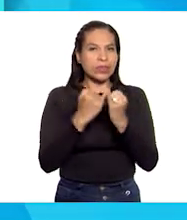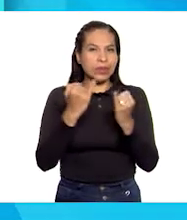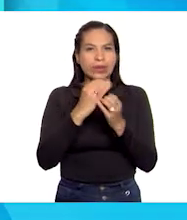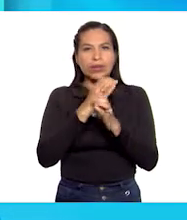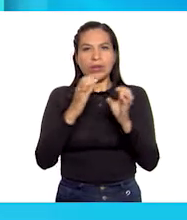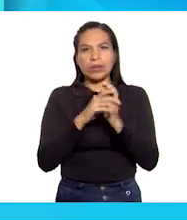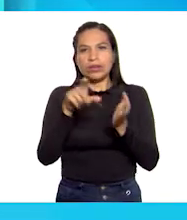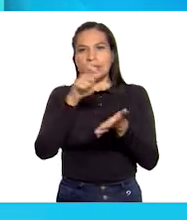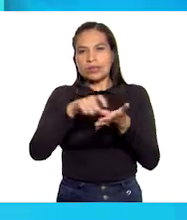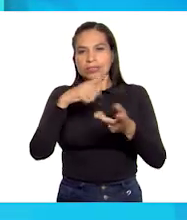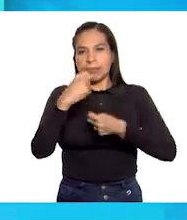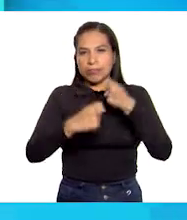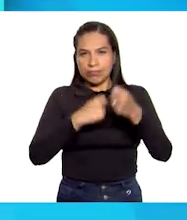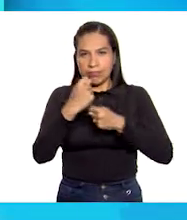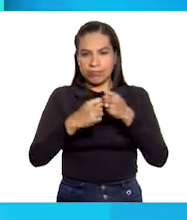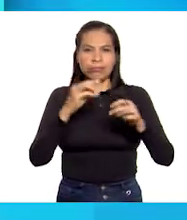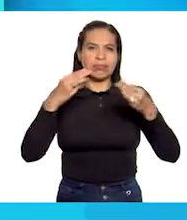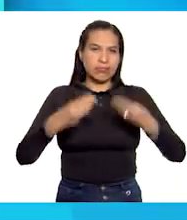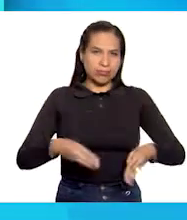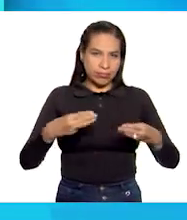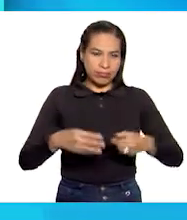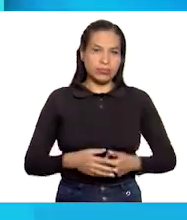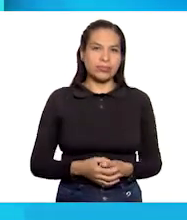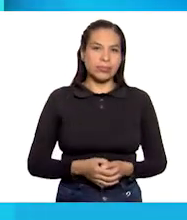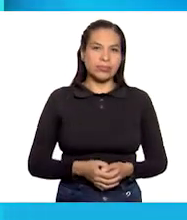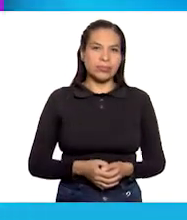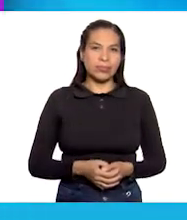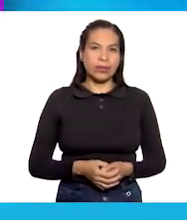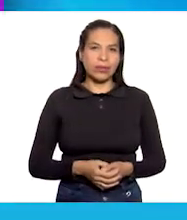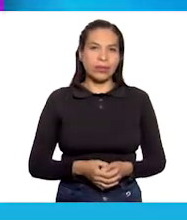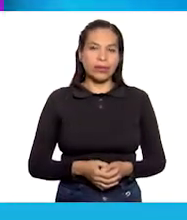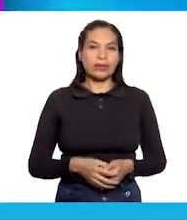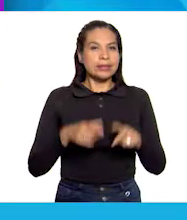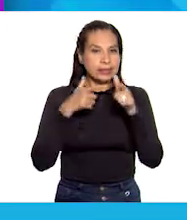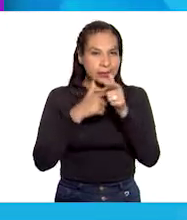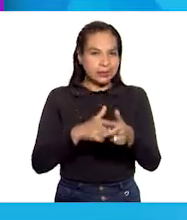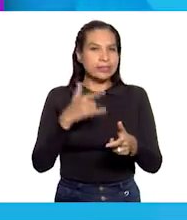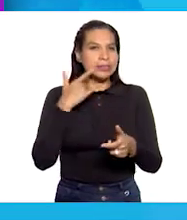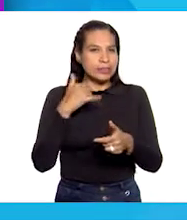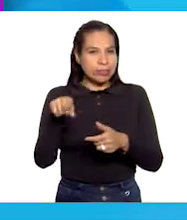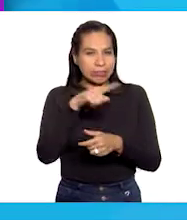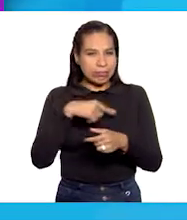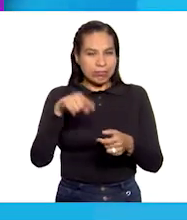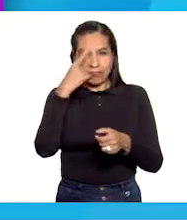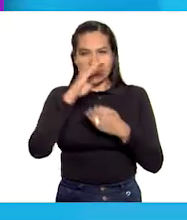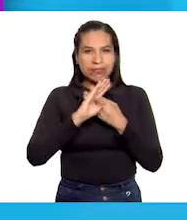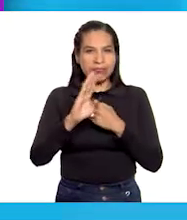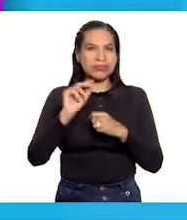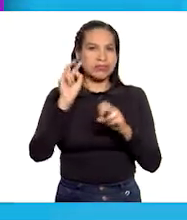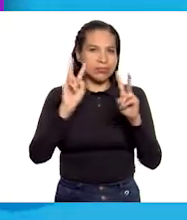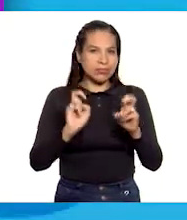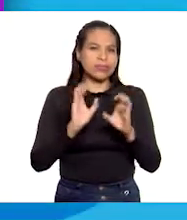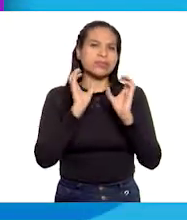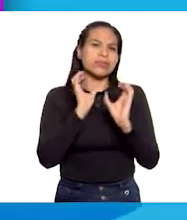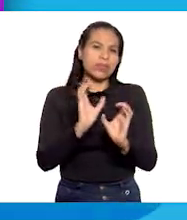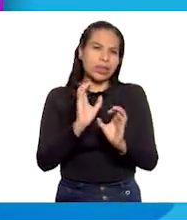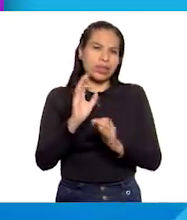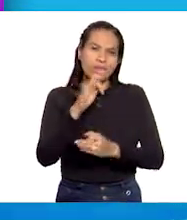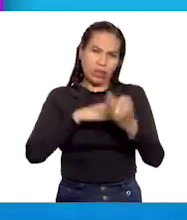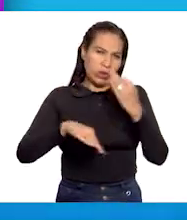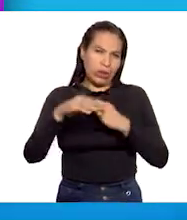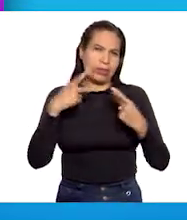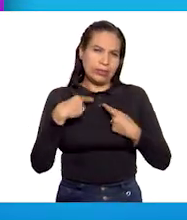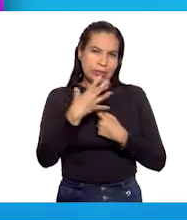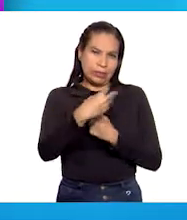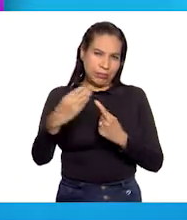las cosas que compres en la tienda o en el supermercado. Sigamos luchando juntos contra este virus, cuidándonos los